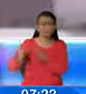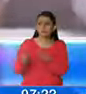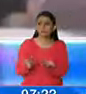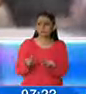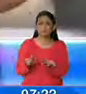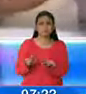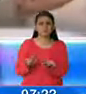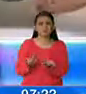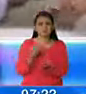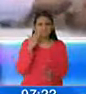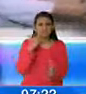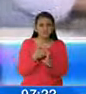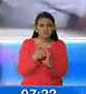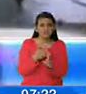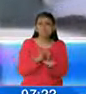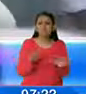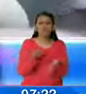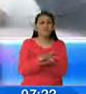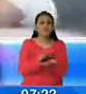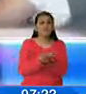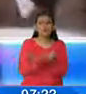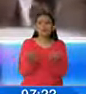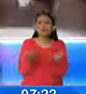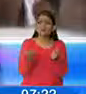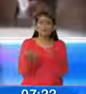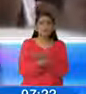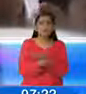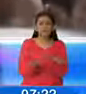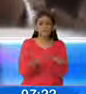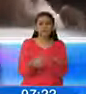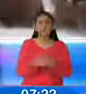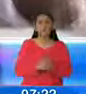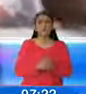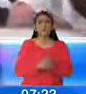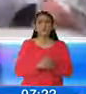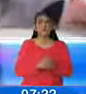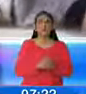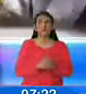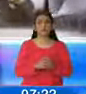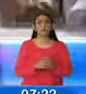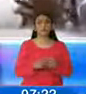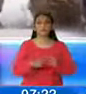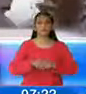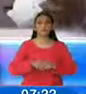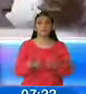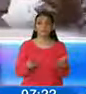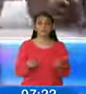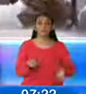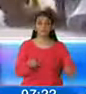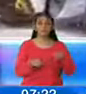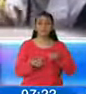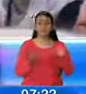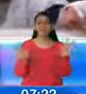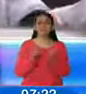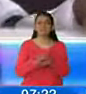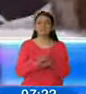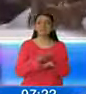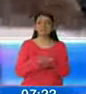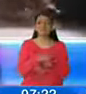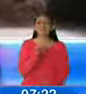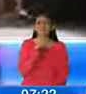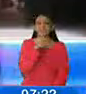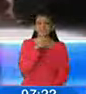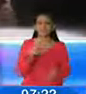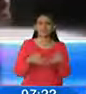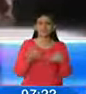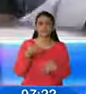que buscan es evitar desmanes. Aunque esto no convence a los de Creo. Si hay alguien que debe ser el